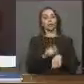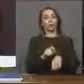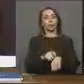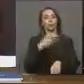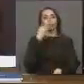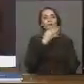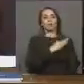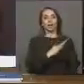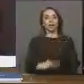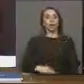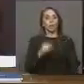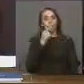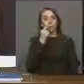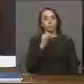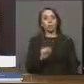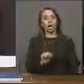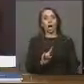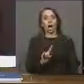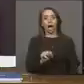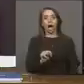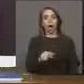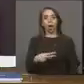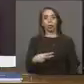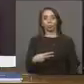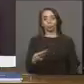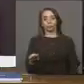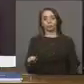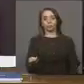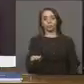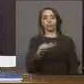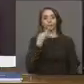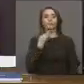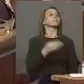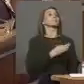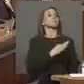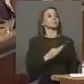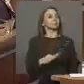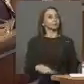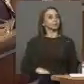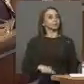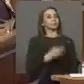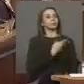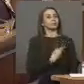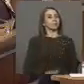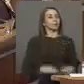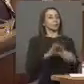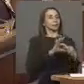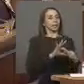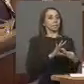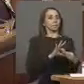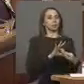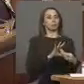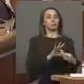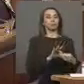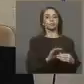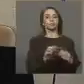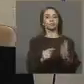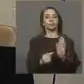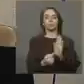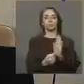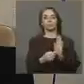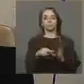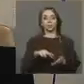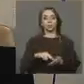palabra el diputado Pepe Aut. Diputado Aut. Gracias, presidente. Este es un problema